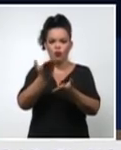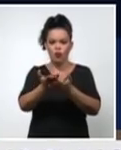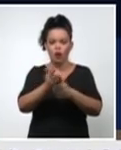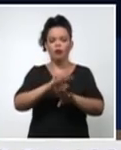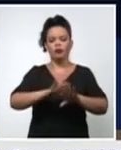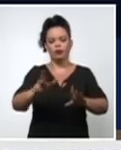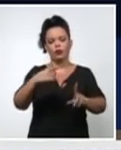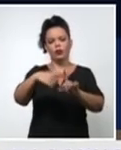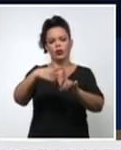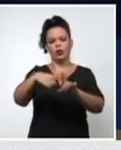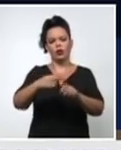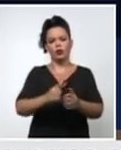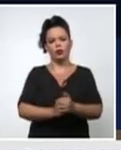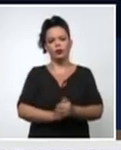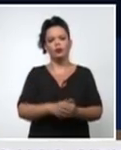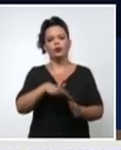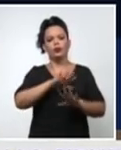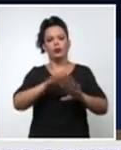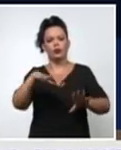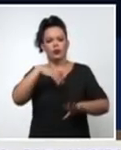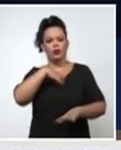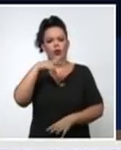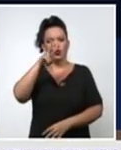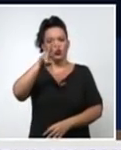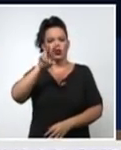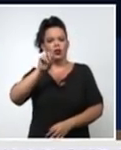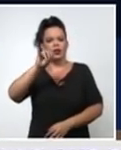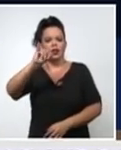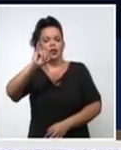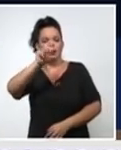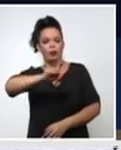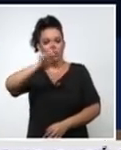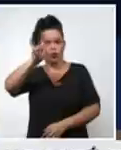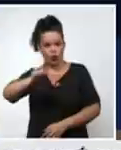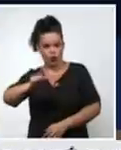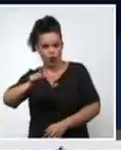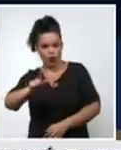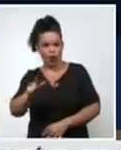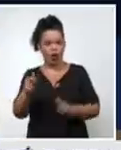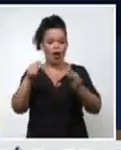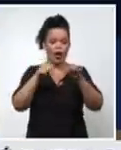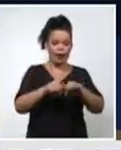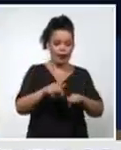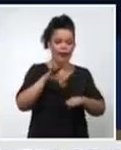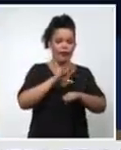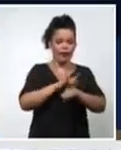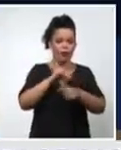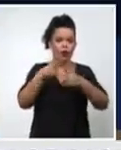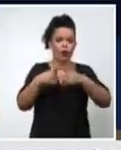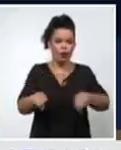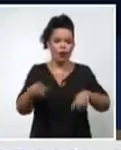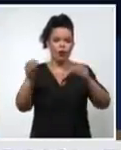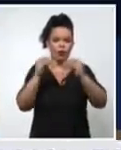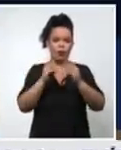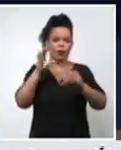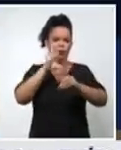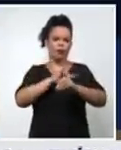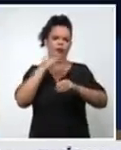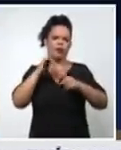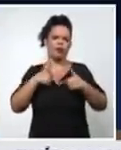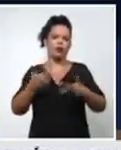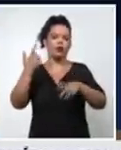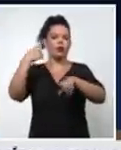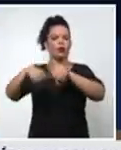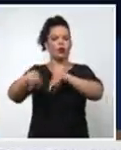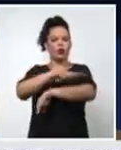personas diagnosticadas en Cuba que han tenido como fuente de infección el exterior de nuestro país. Ayer se diagnosticó